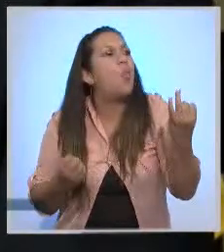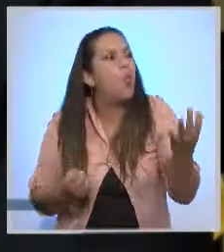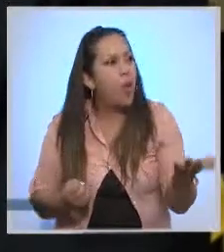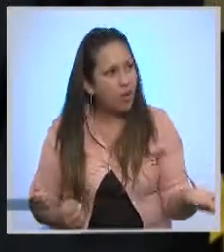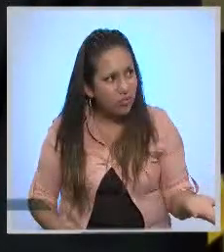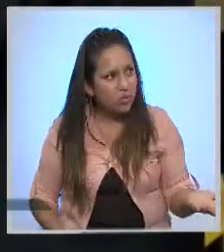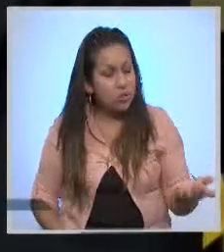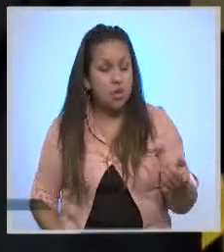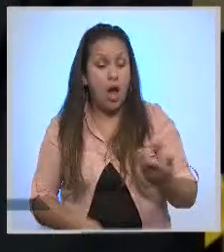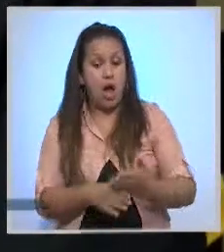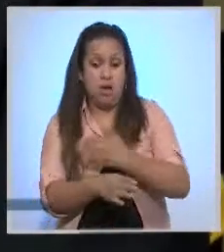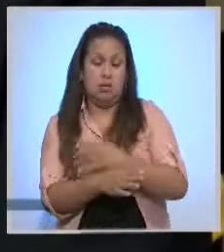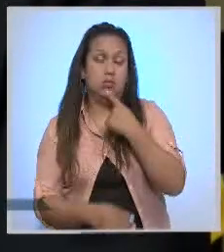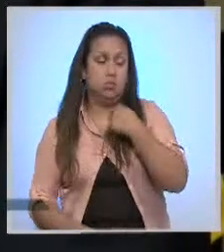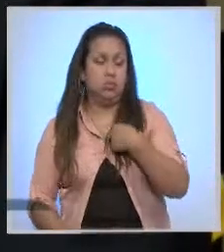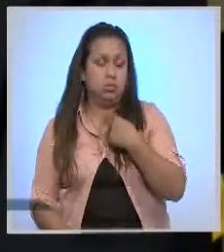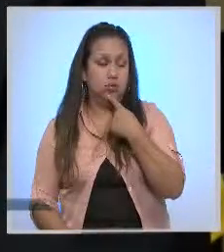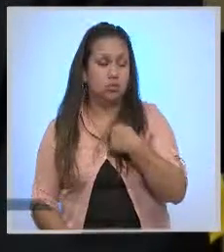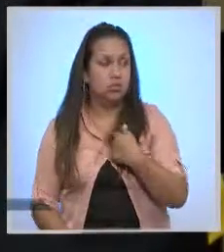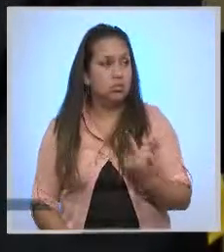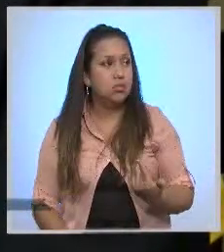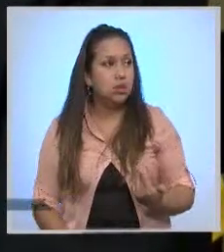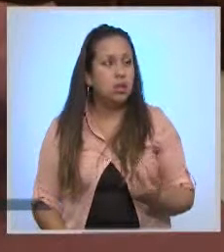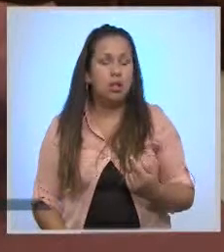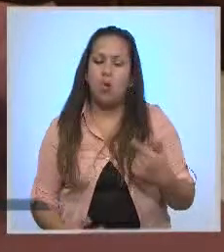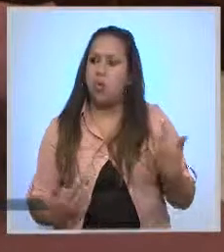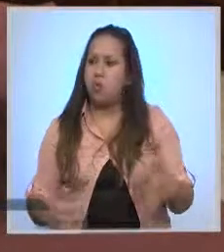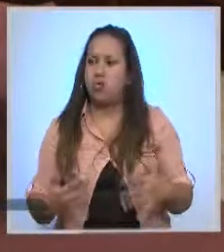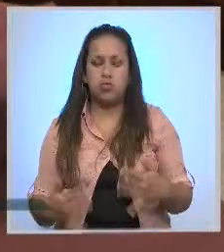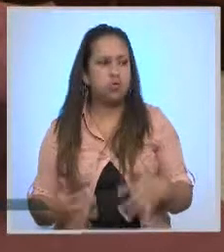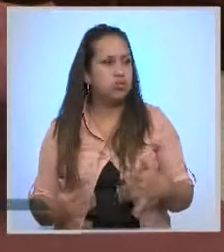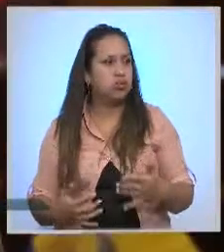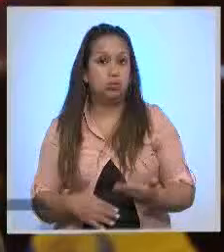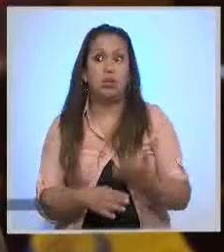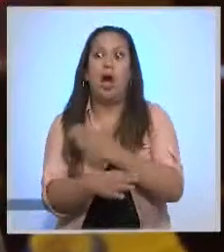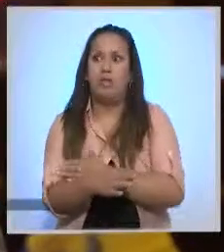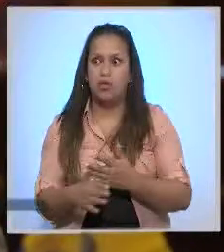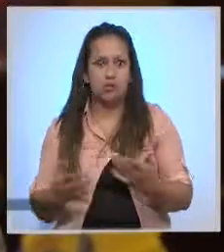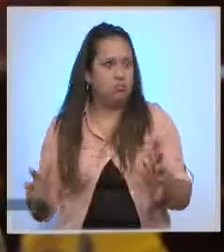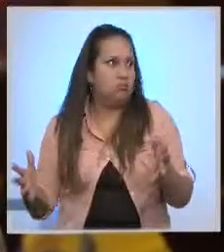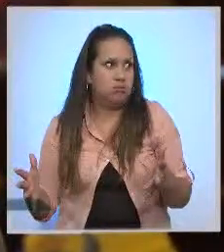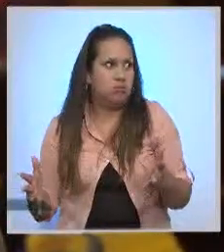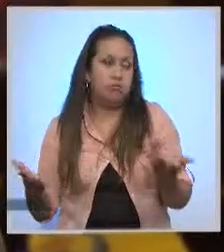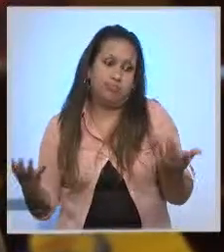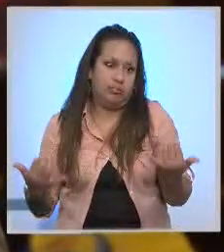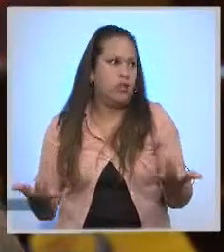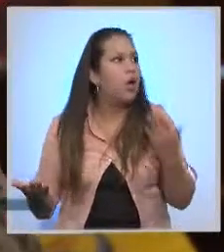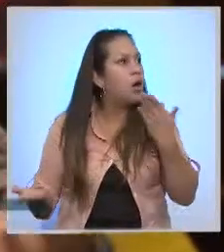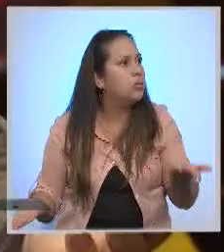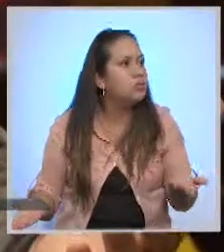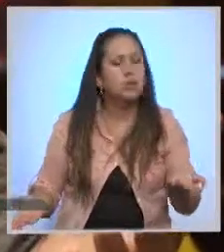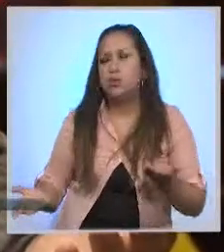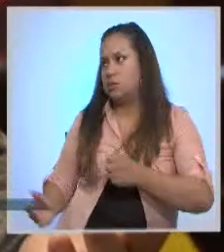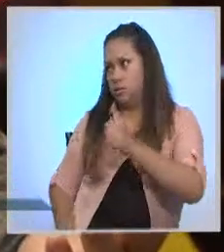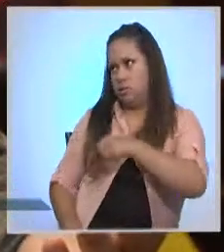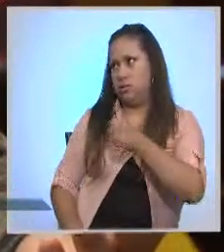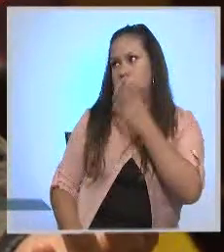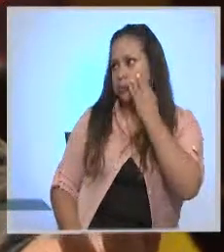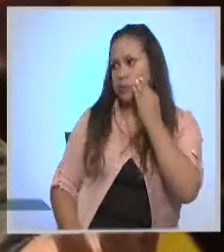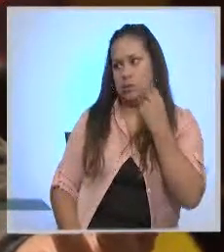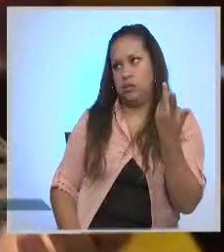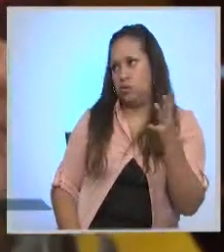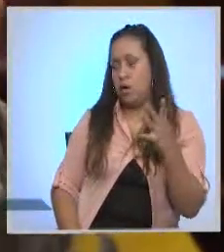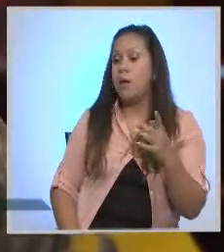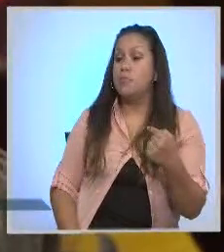precedentes de esto al menos no hay presidentes recientes esto es histórico esto es inédito nadie tiene la experiencia de y todos vamos a lo que hemos hecho trabajar con todo el